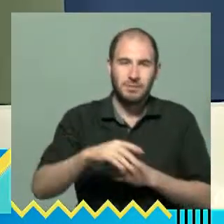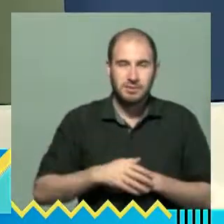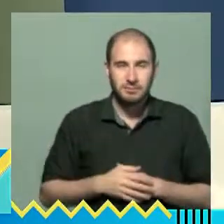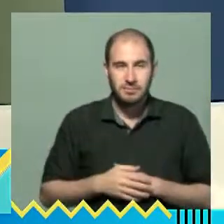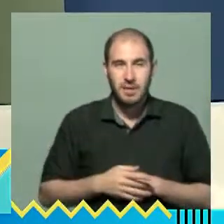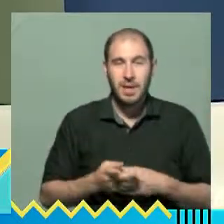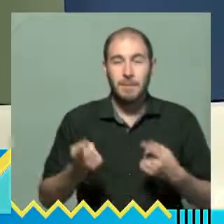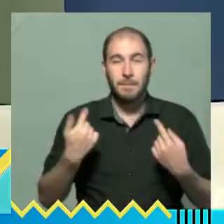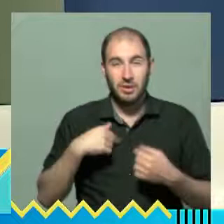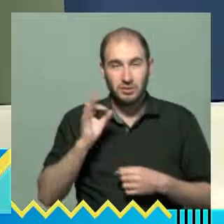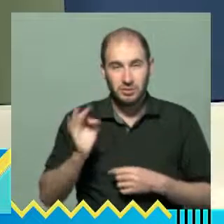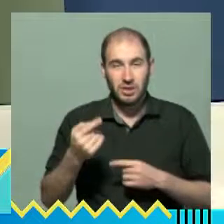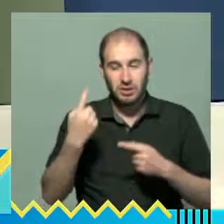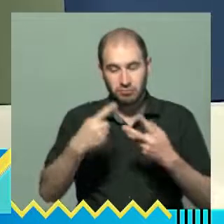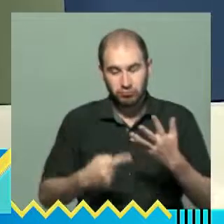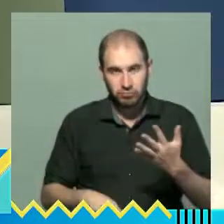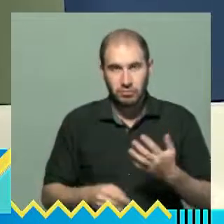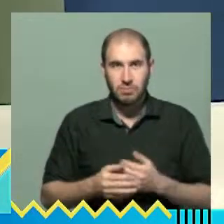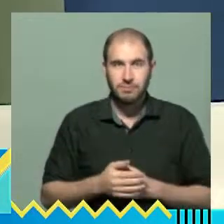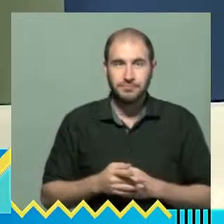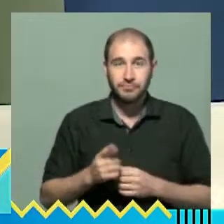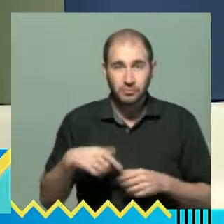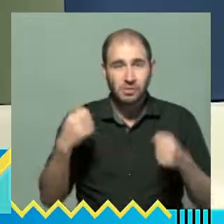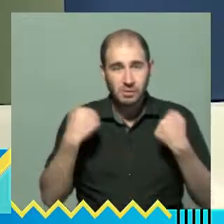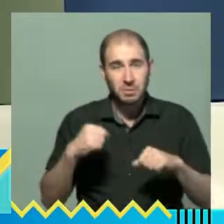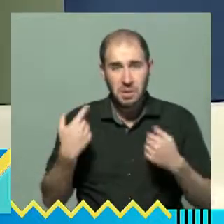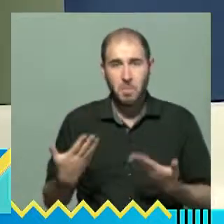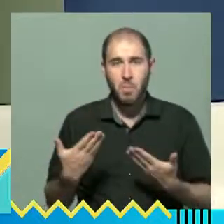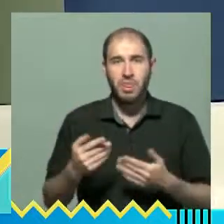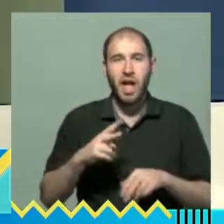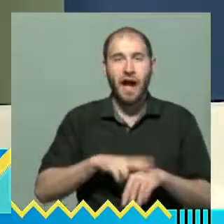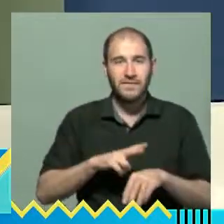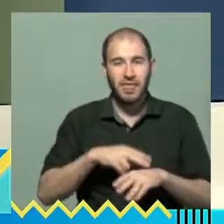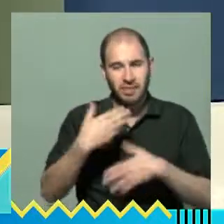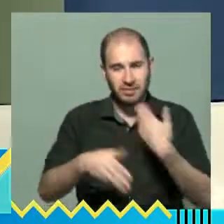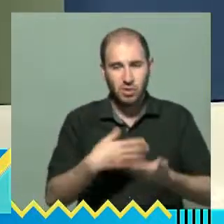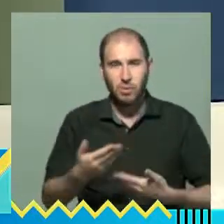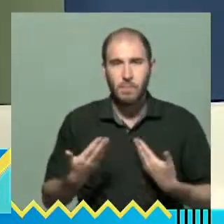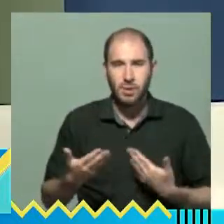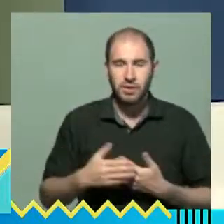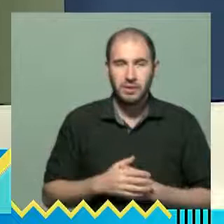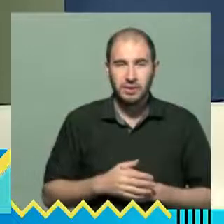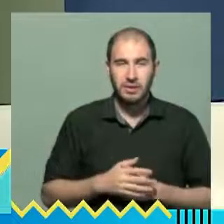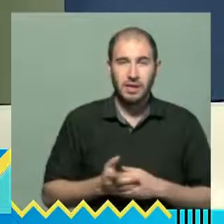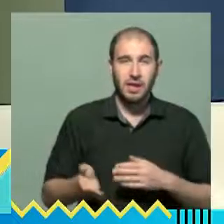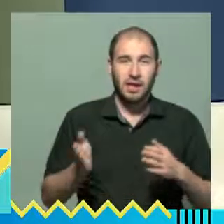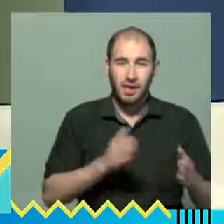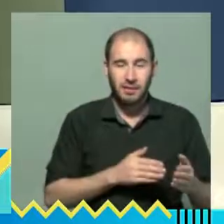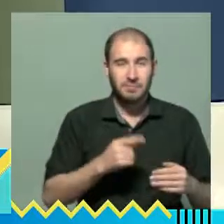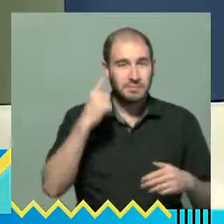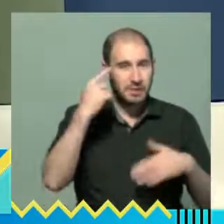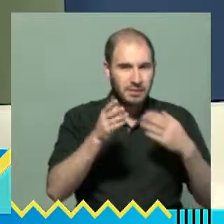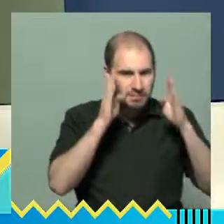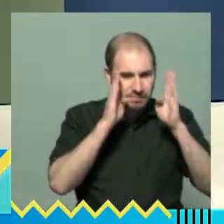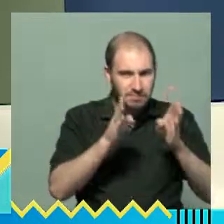Y sin embargo sé que esas cosas perfectamente pueden entrenarse, esas habilidades pueden desarrollarse, tanto para la capacidad de